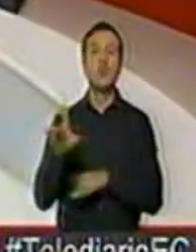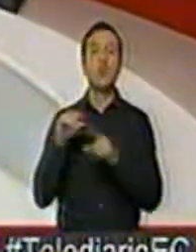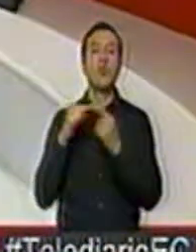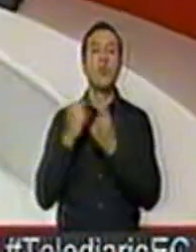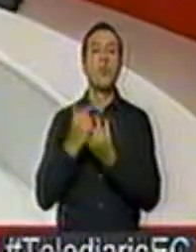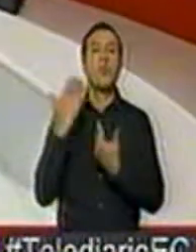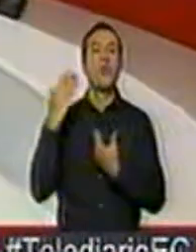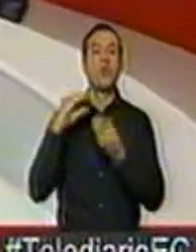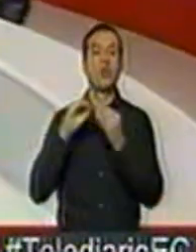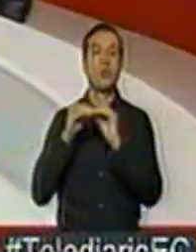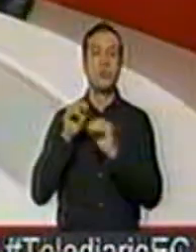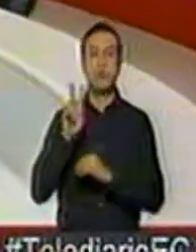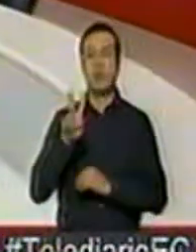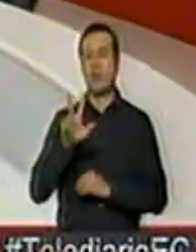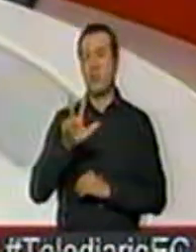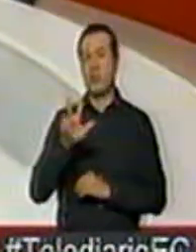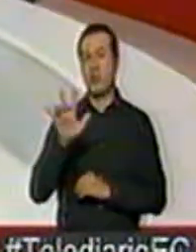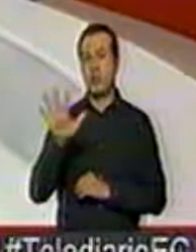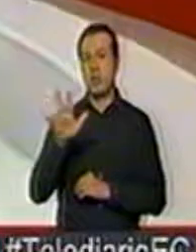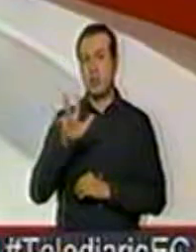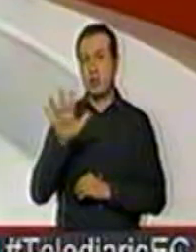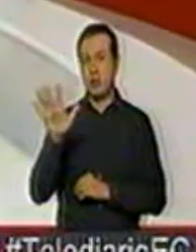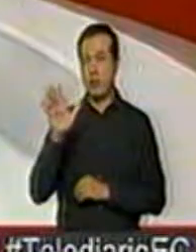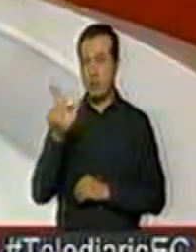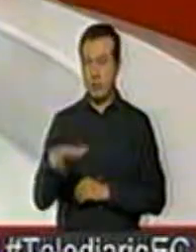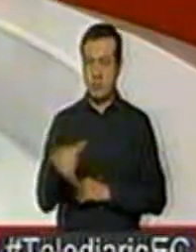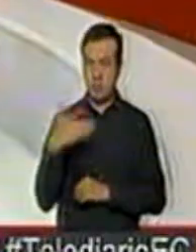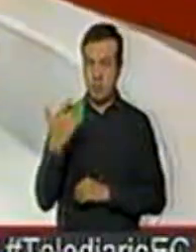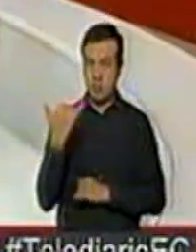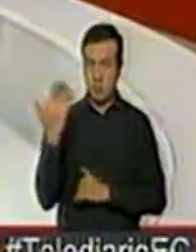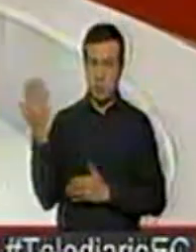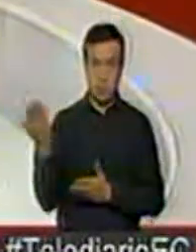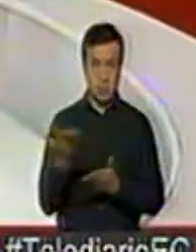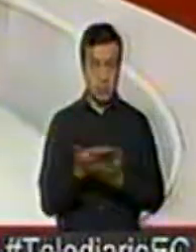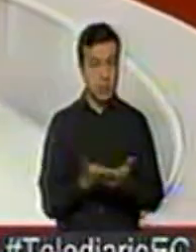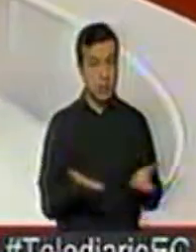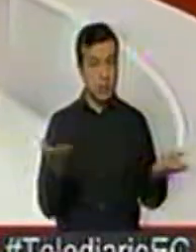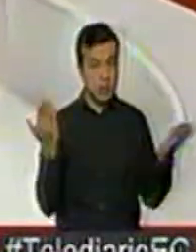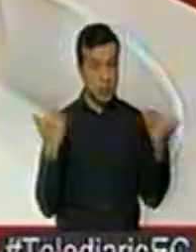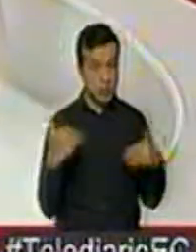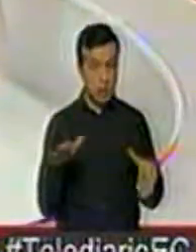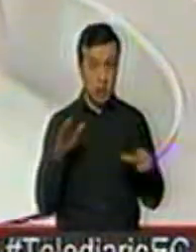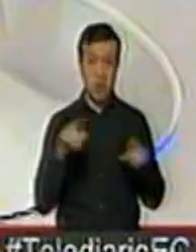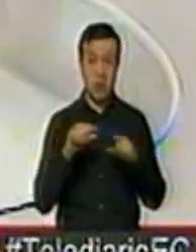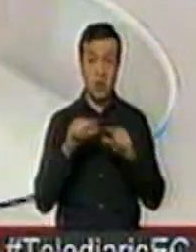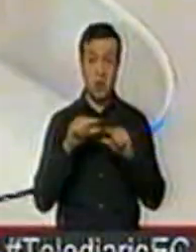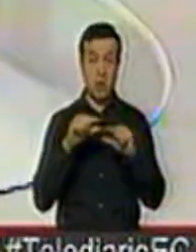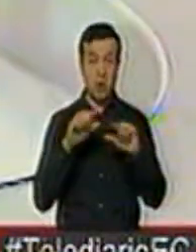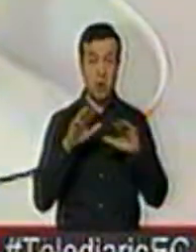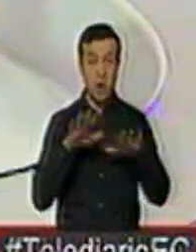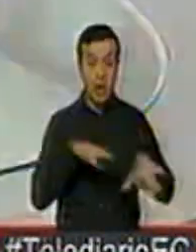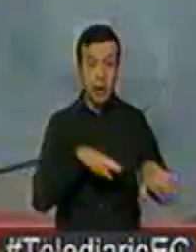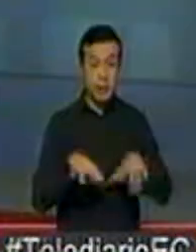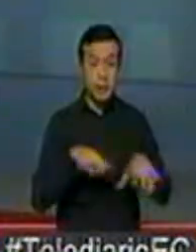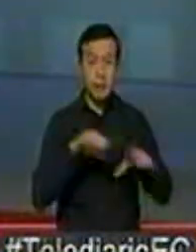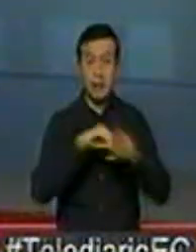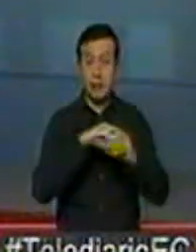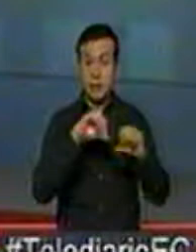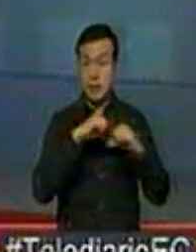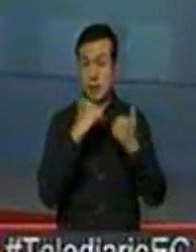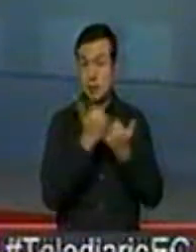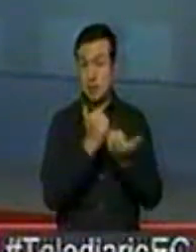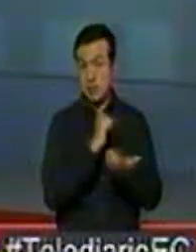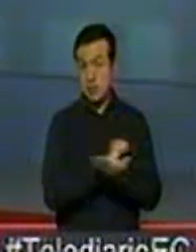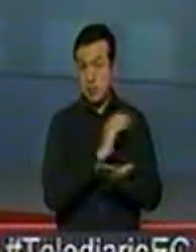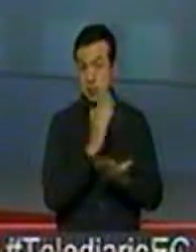Soberanía Alimentaria y Desarrollo del Sector Agropecuario y Pesquero. Hoy nos acompaña, pues, el movimiento en la Asamblea Nacional, pues realmente